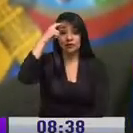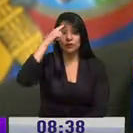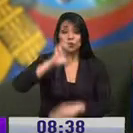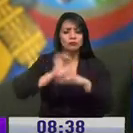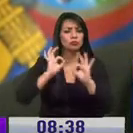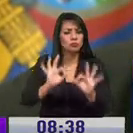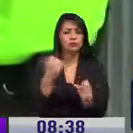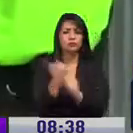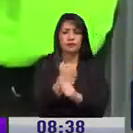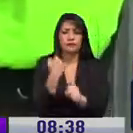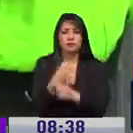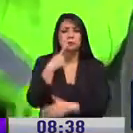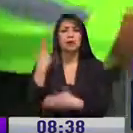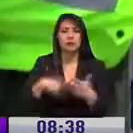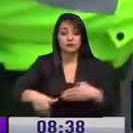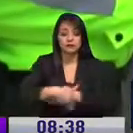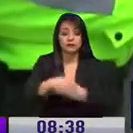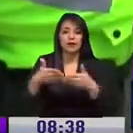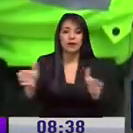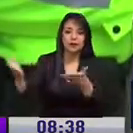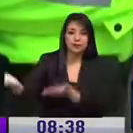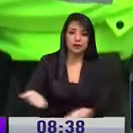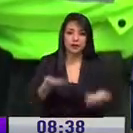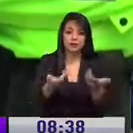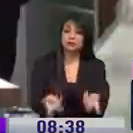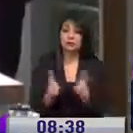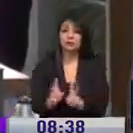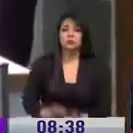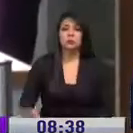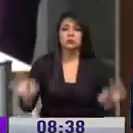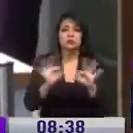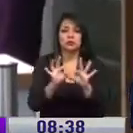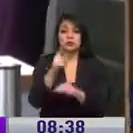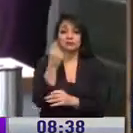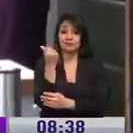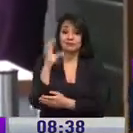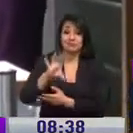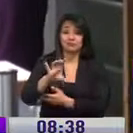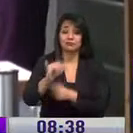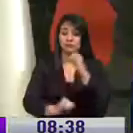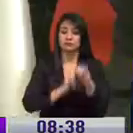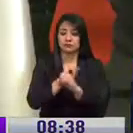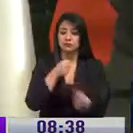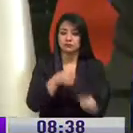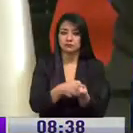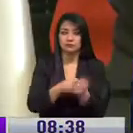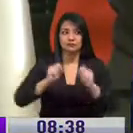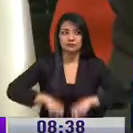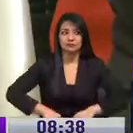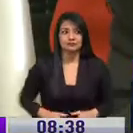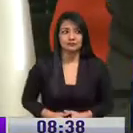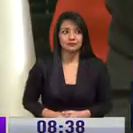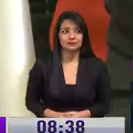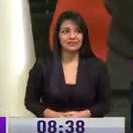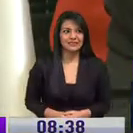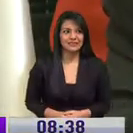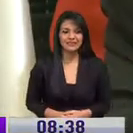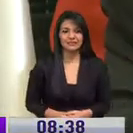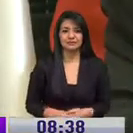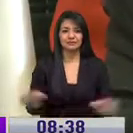ecuatoriano por mantener abiertas las fronteras y reconoció que es necesario el apoyo económico internacional para atender a las